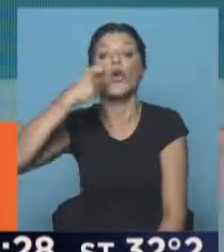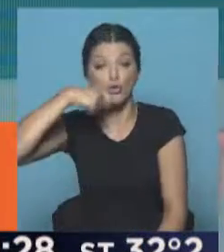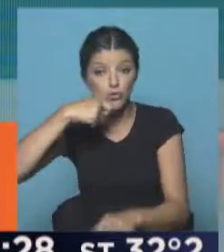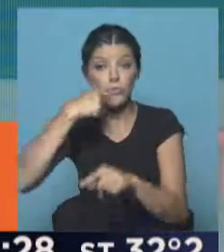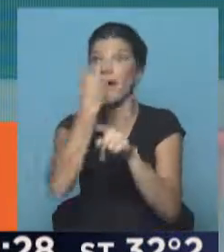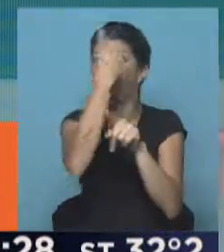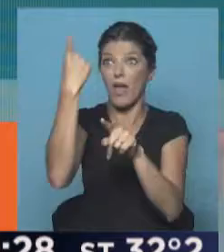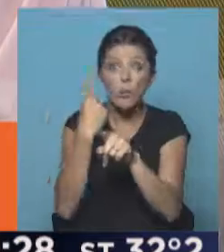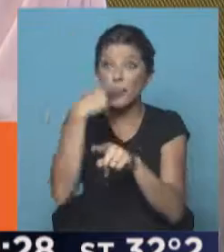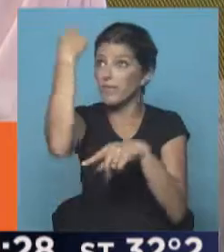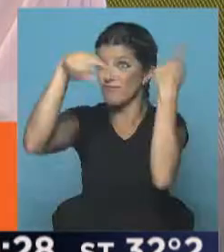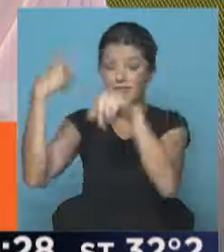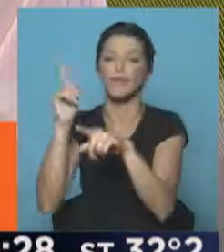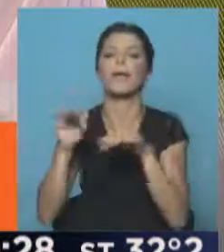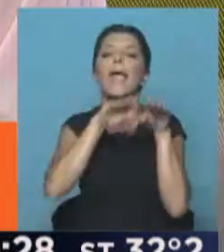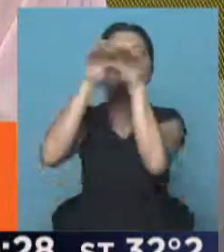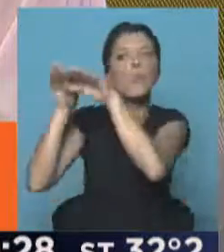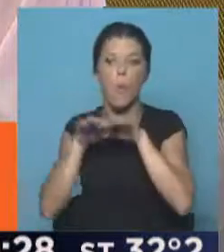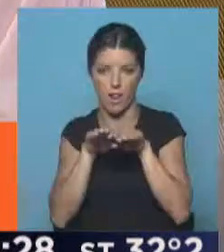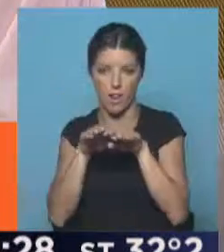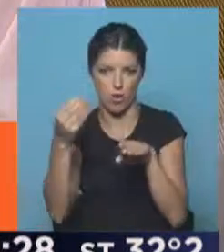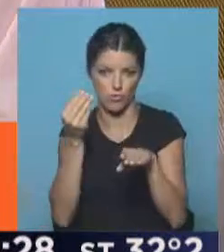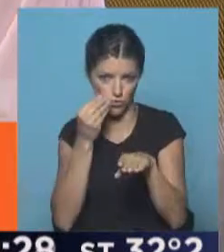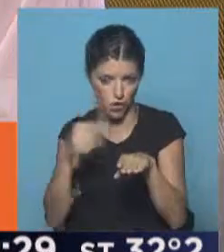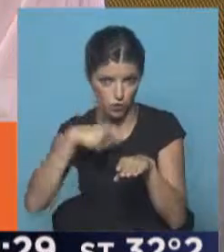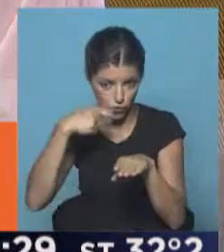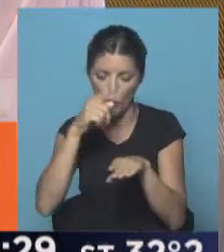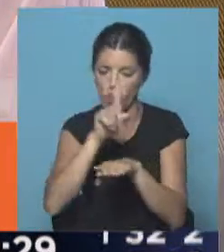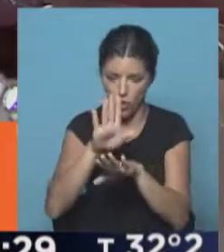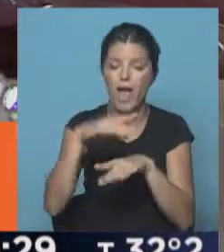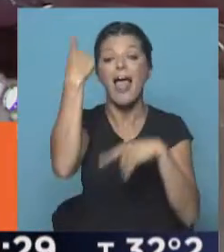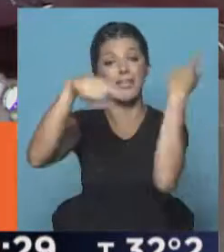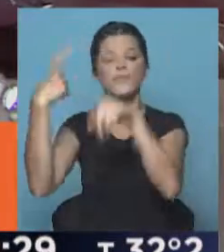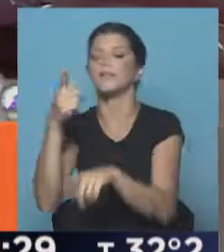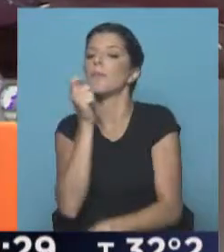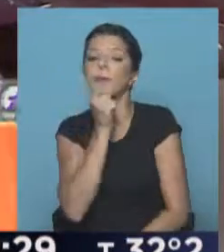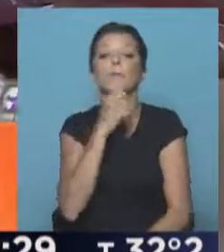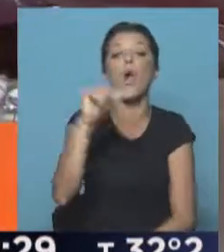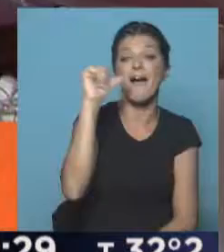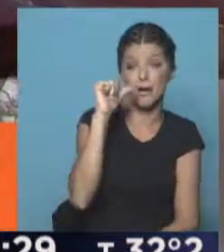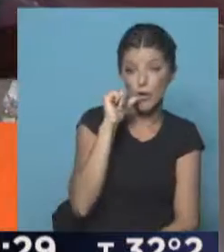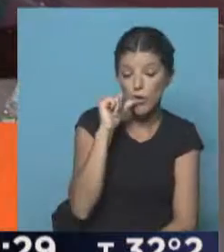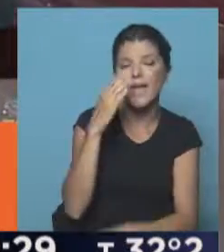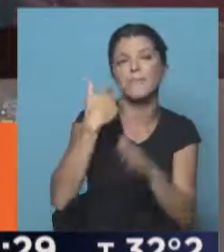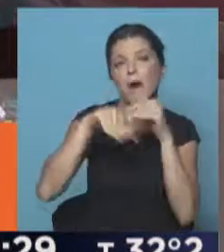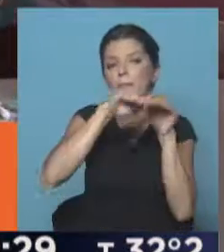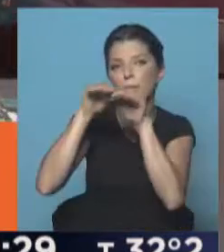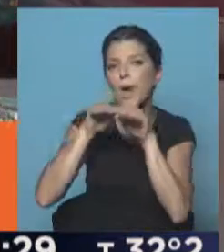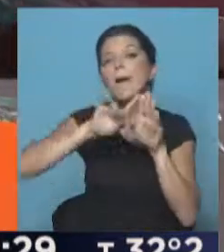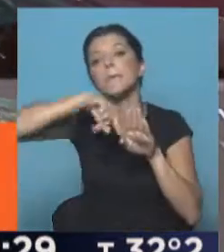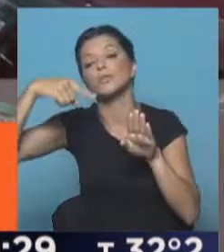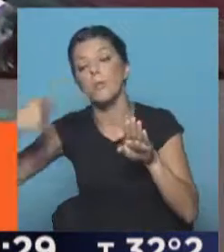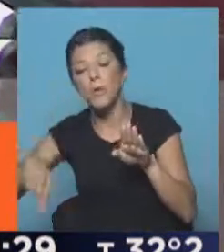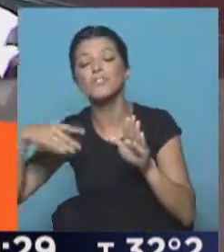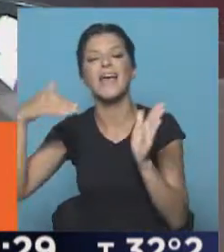no hay una homogeneidad si bien hay consumos que son homogéneos como el alcohol hay otras sustancias que determinan que en cada lugar